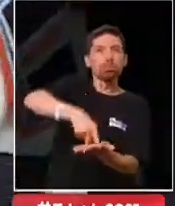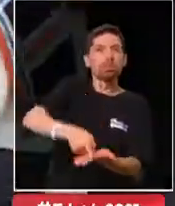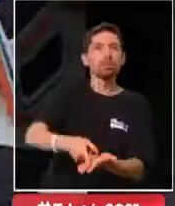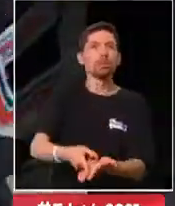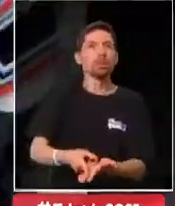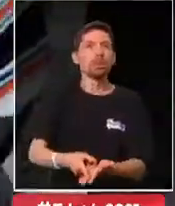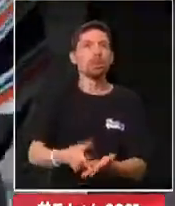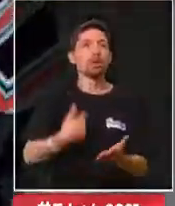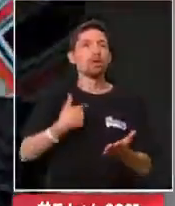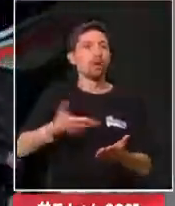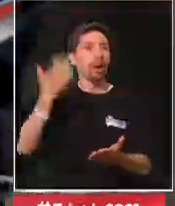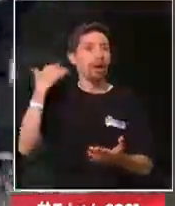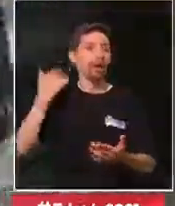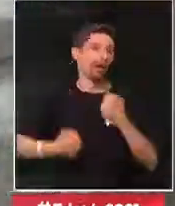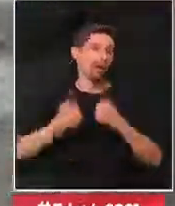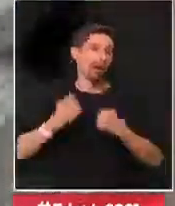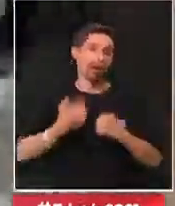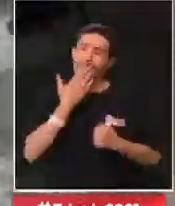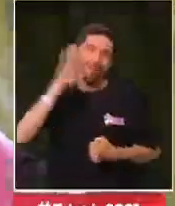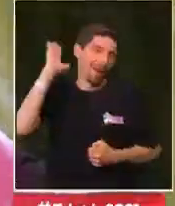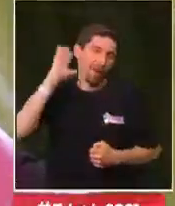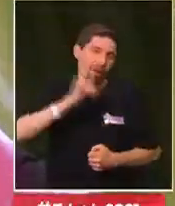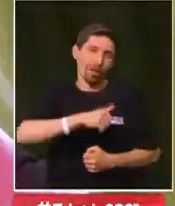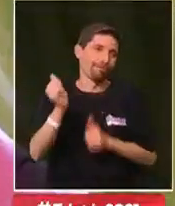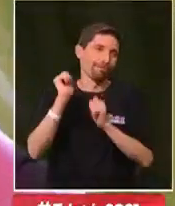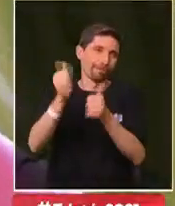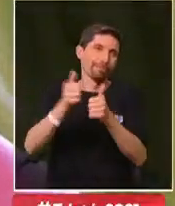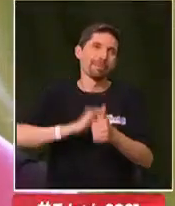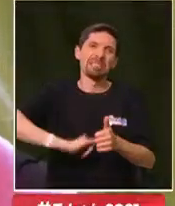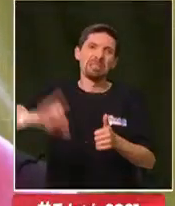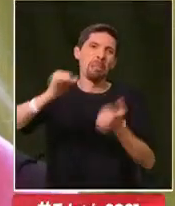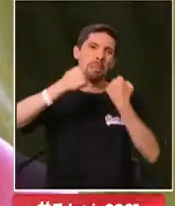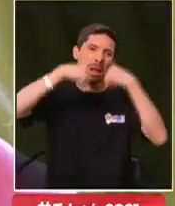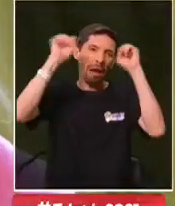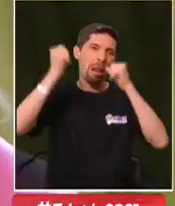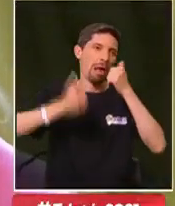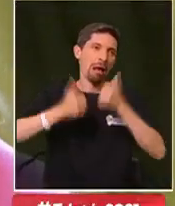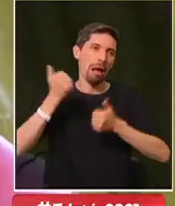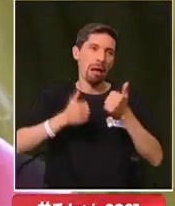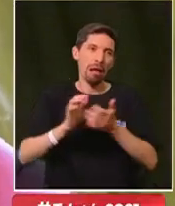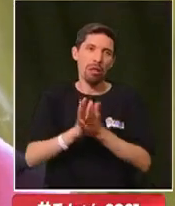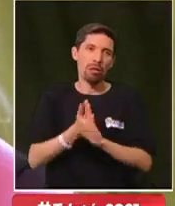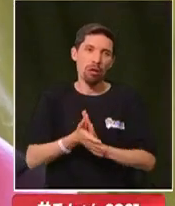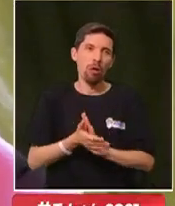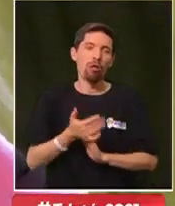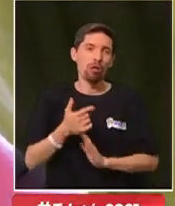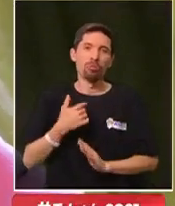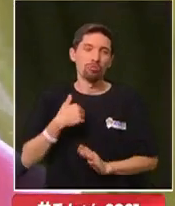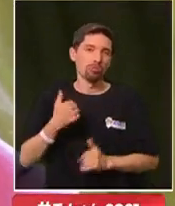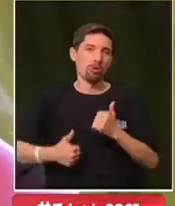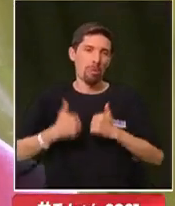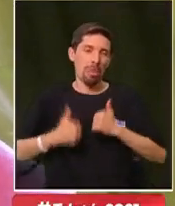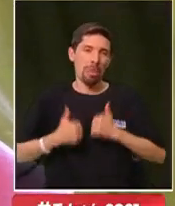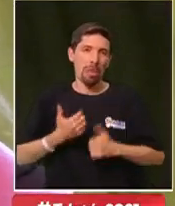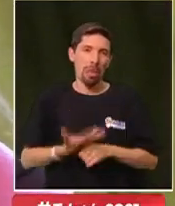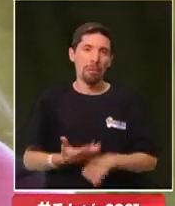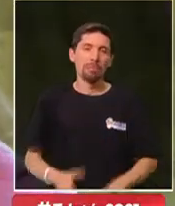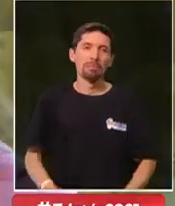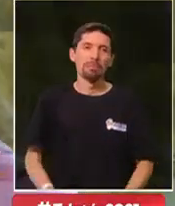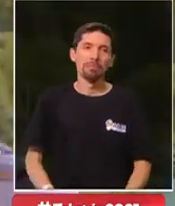Era la que más corría, la mejor de todo. Siempre ganaba las carreras, todo el mundo que competía.